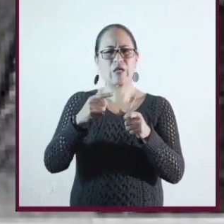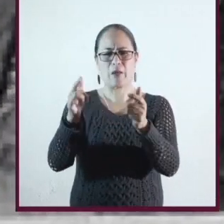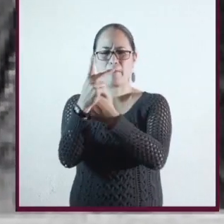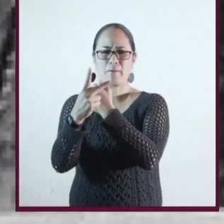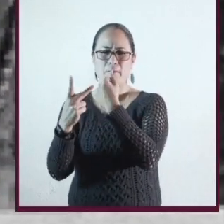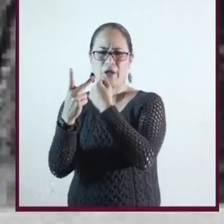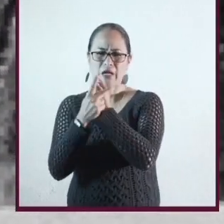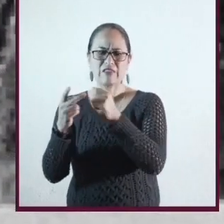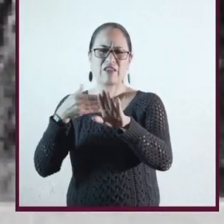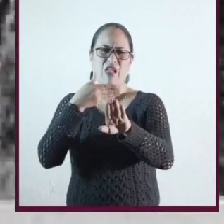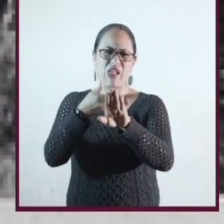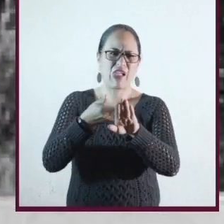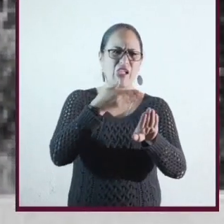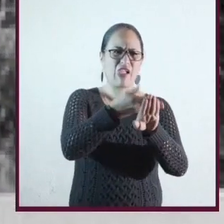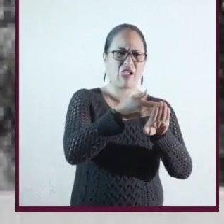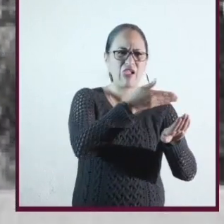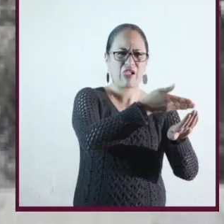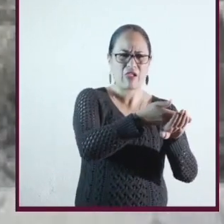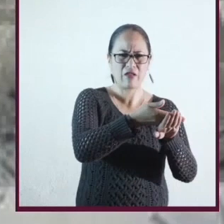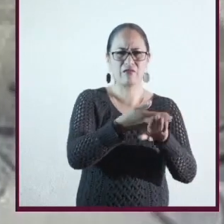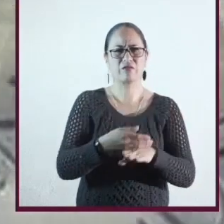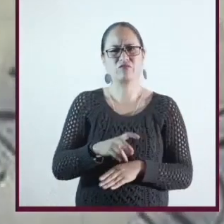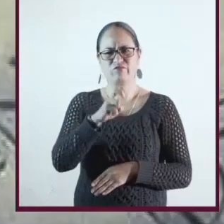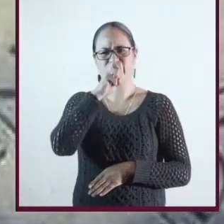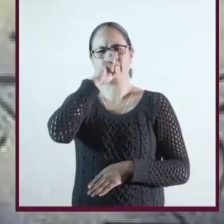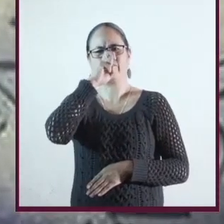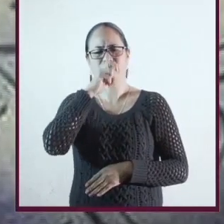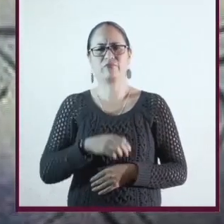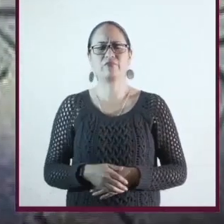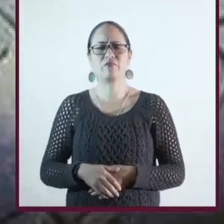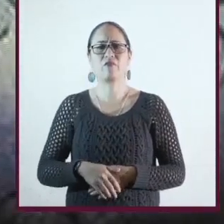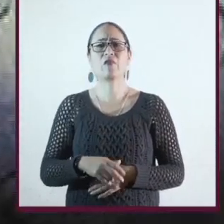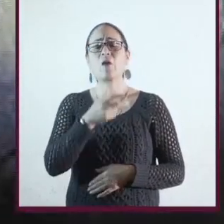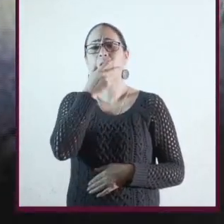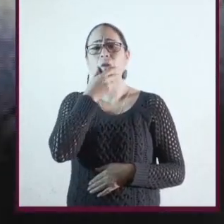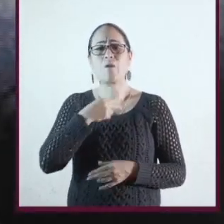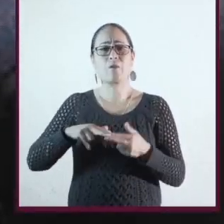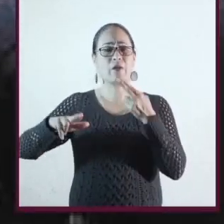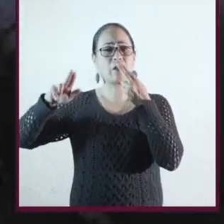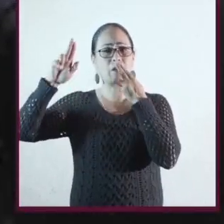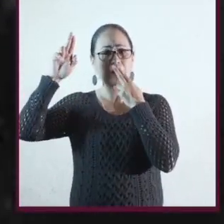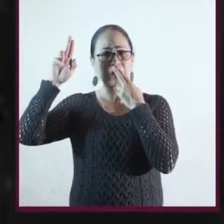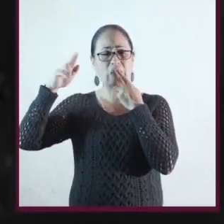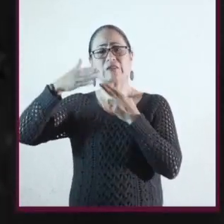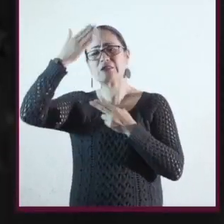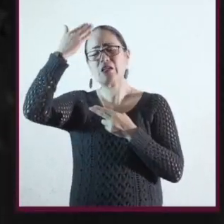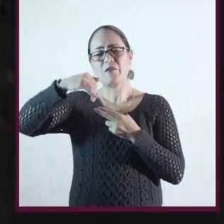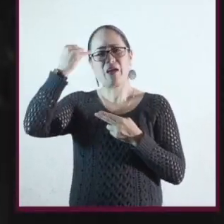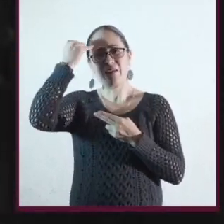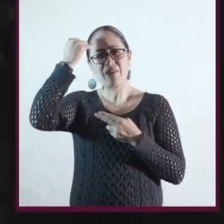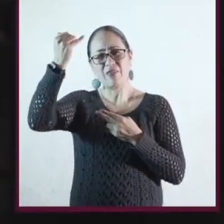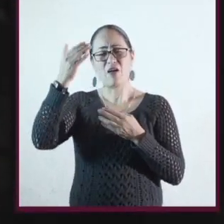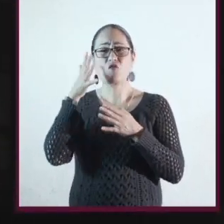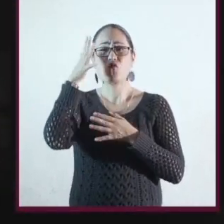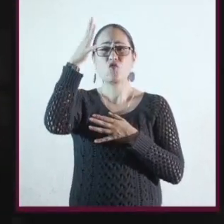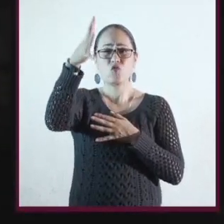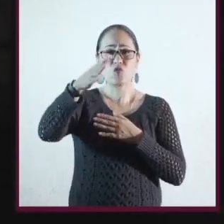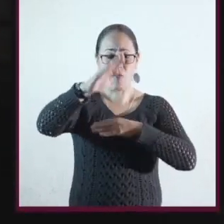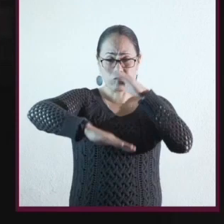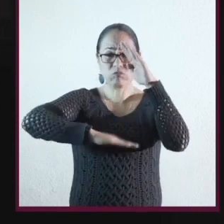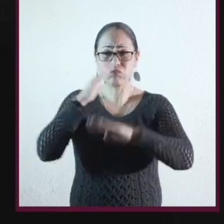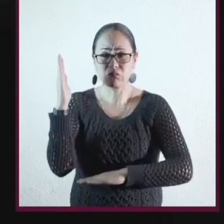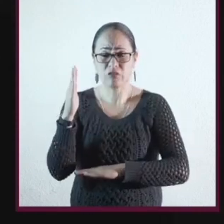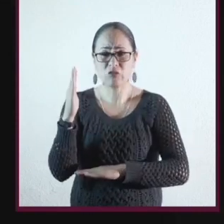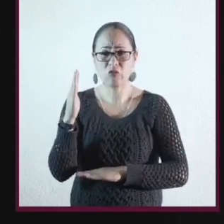tenía muy claro que sus ideas no tendrían éxito a no ser que también fueran compartidas por las masas. También